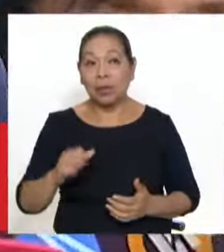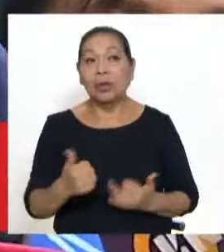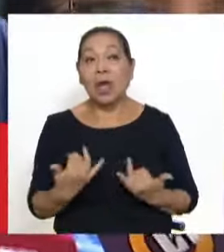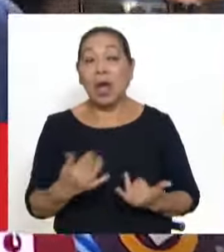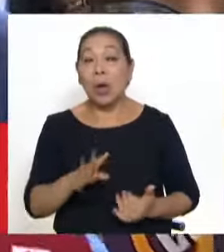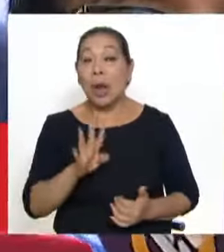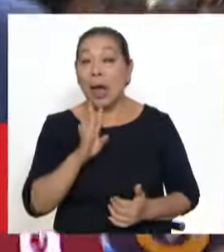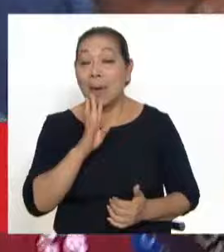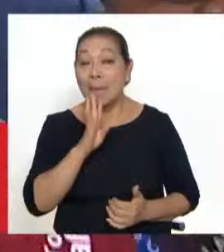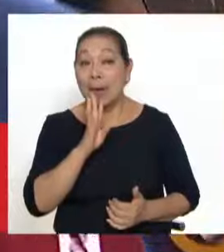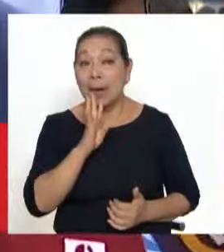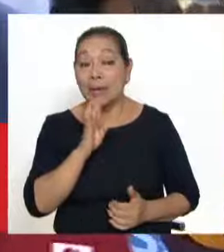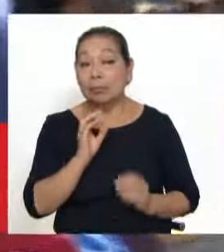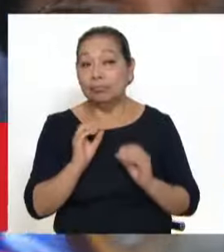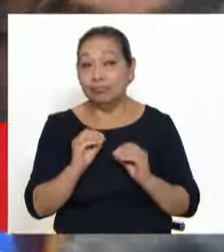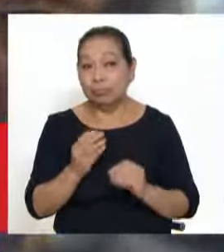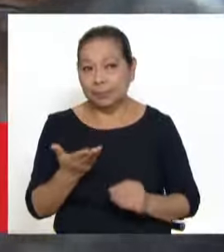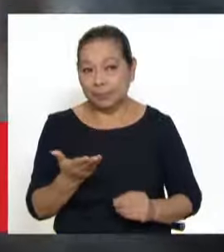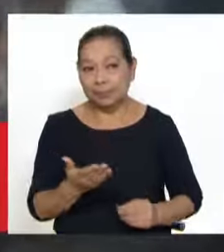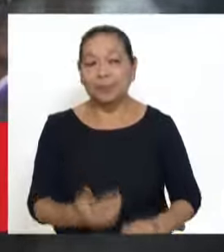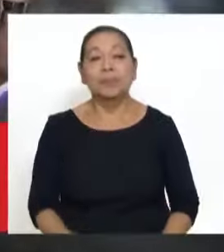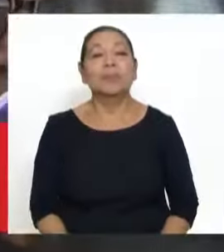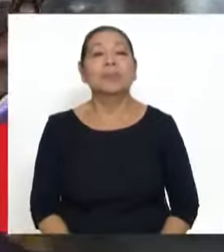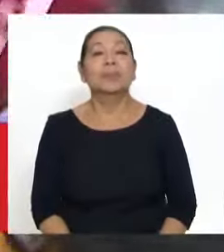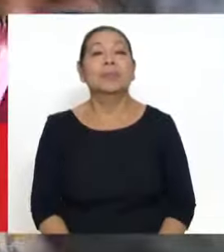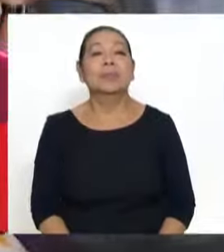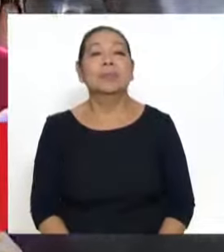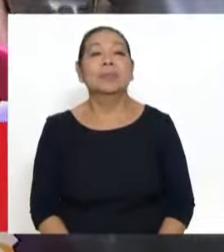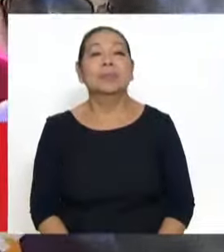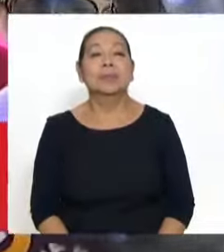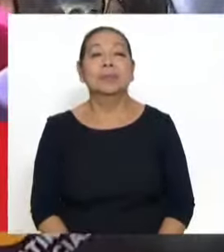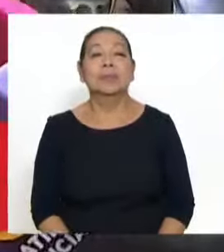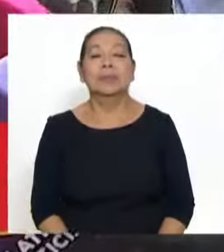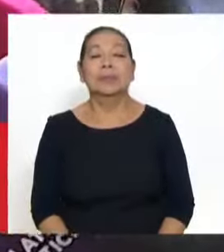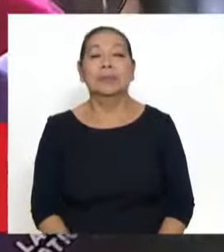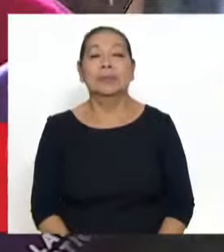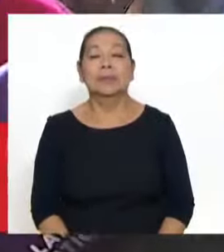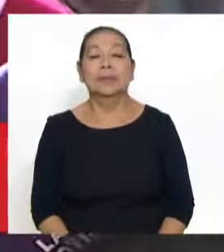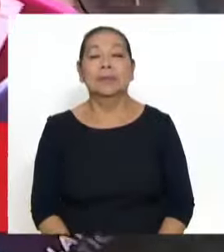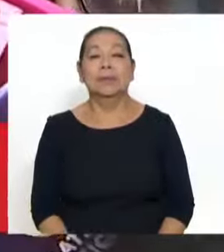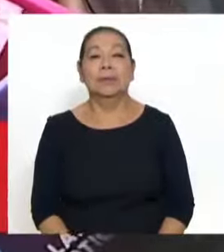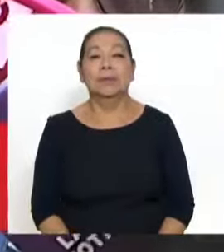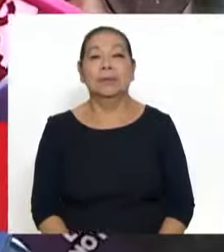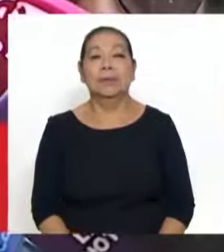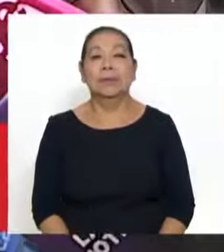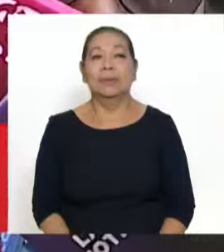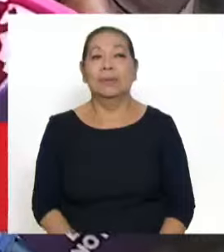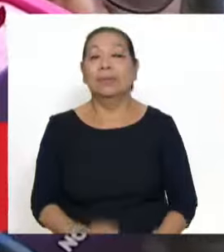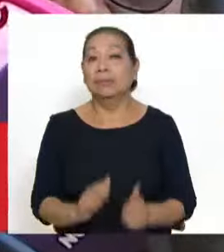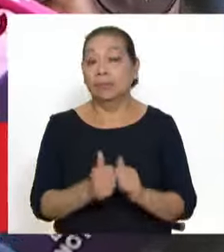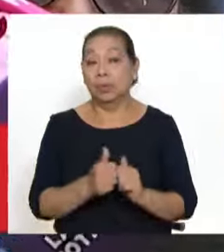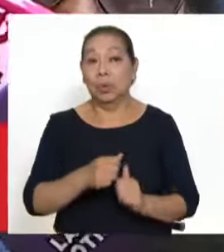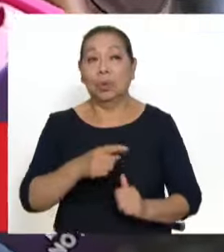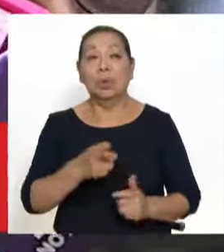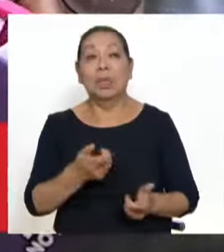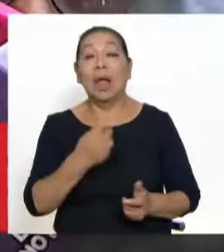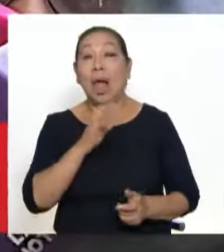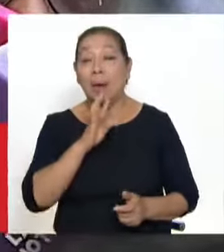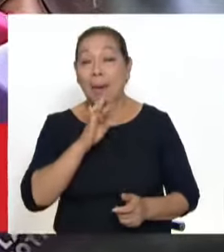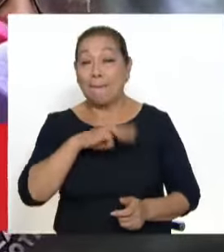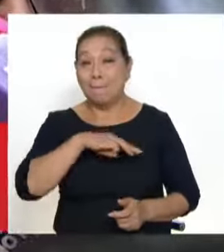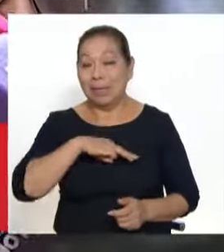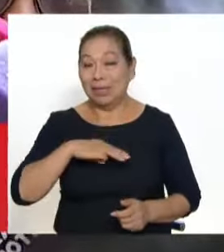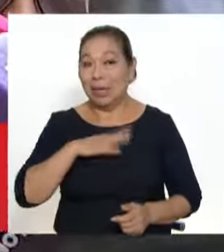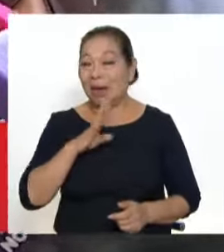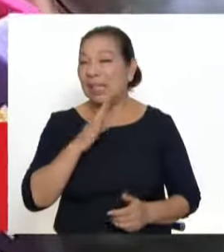Educación, Morgan Quero, brinda declaraciones a la prensa. Escuchemos. Que ya está consolidada y, por otro lado, la reforma universitaria.